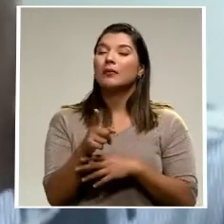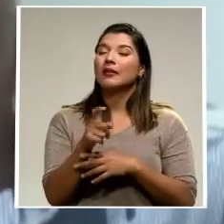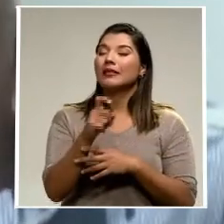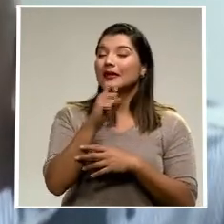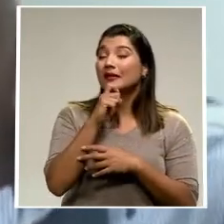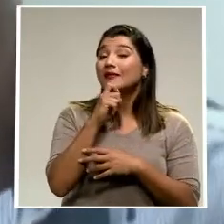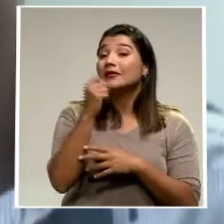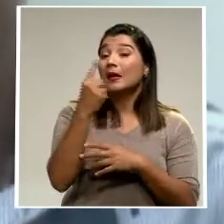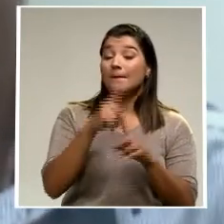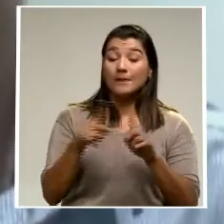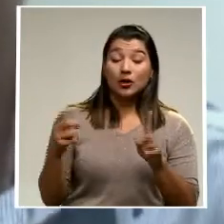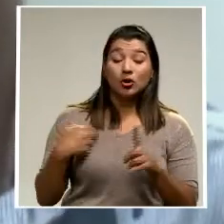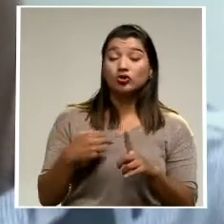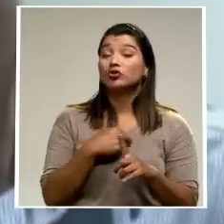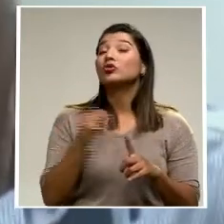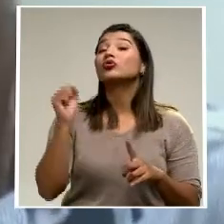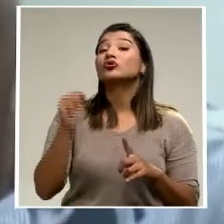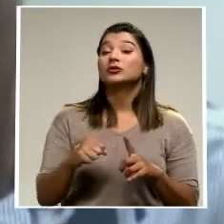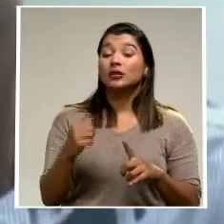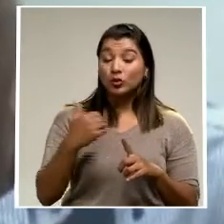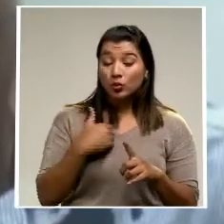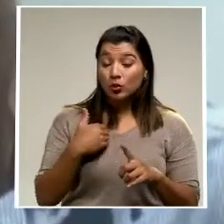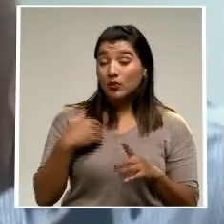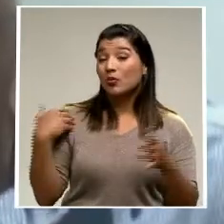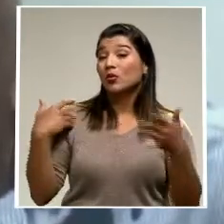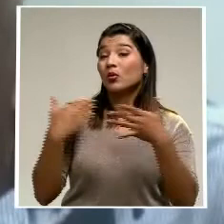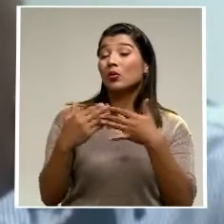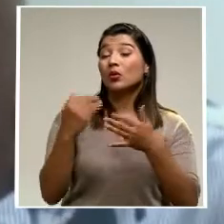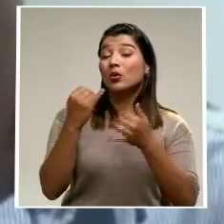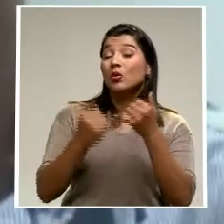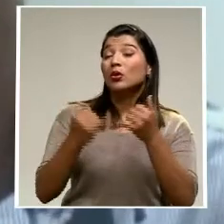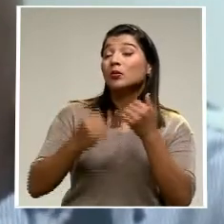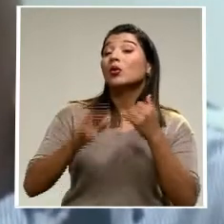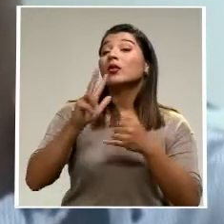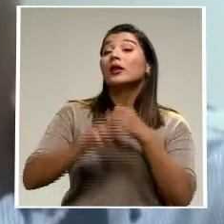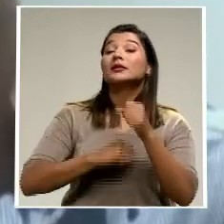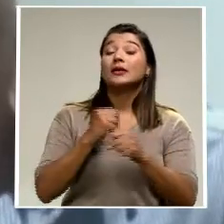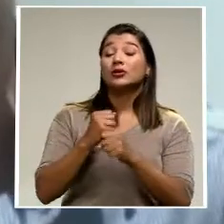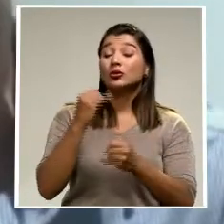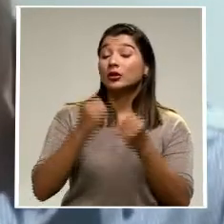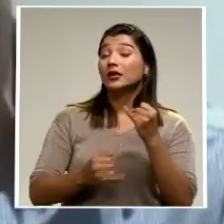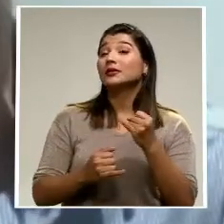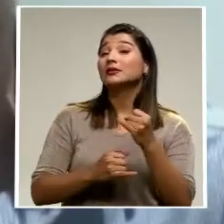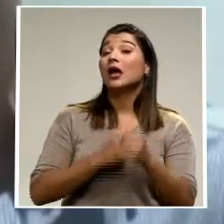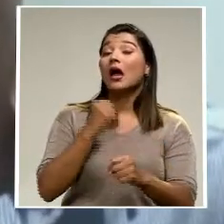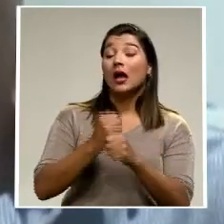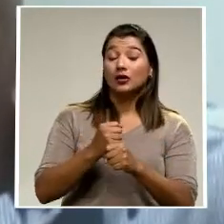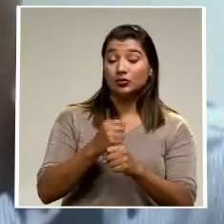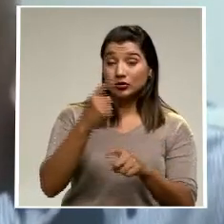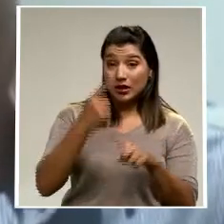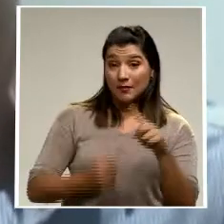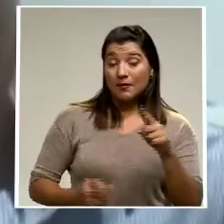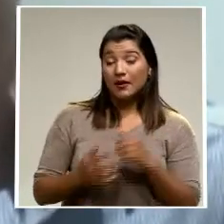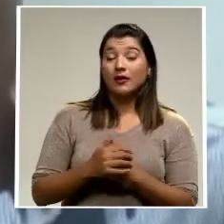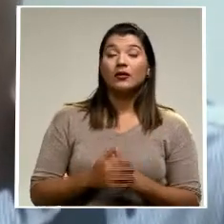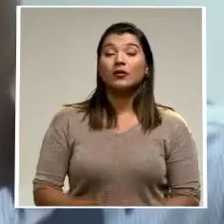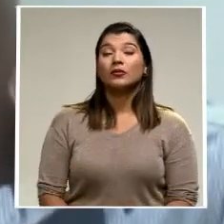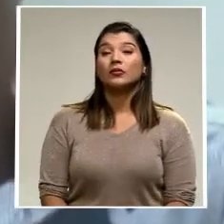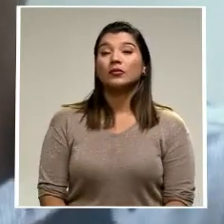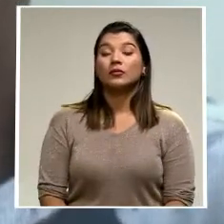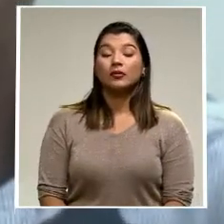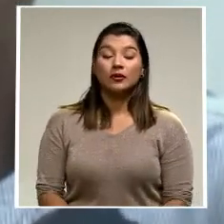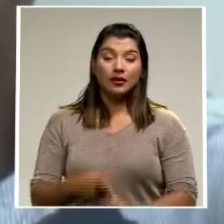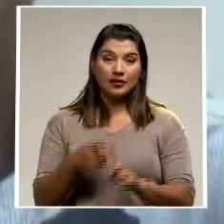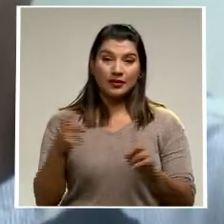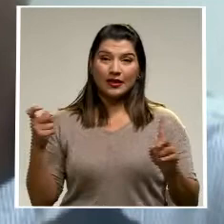sí hemos vivido en estos últimos 3 años y medio, 3 años prácticamente, digamos, desde entonces, desde la polarización más grande que ha tenido